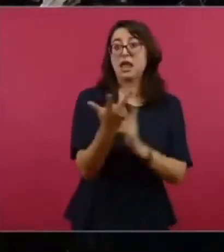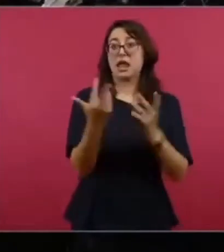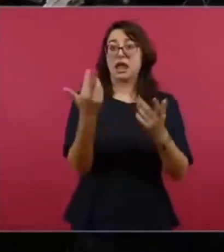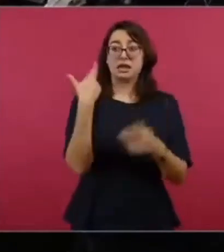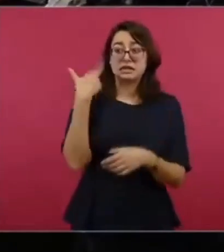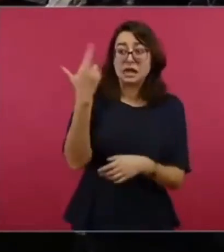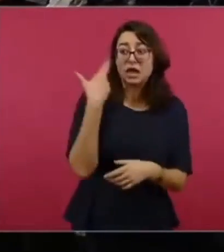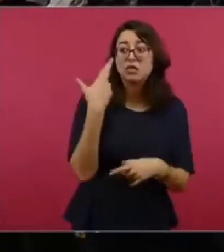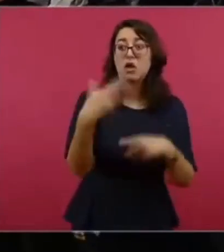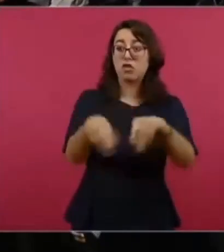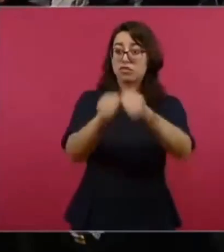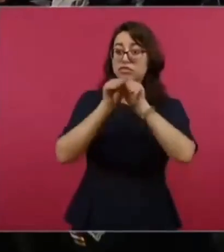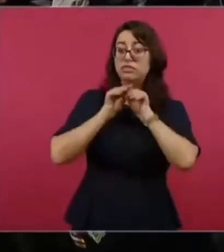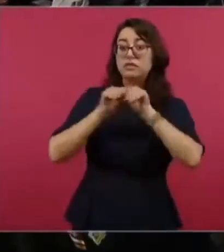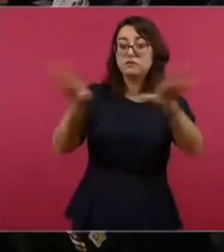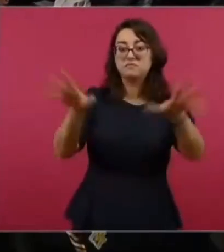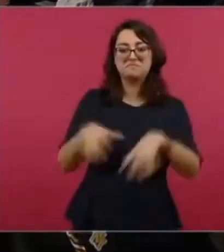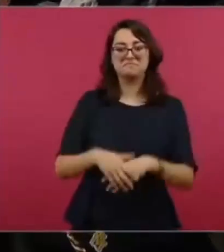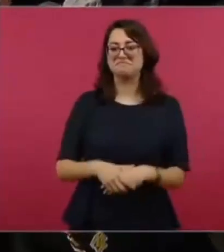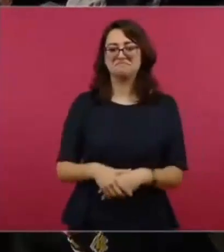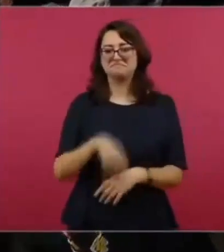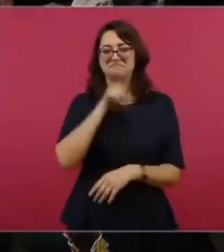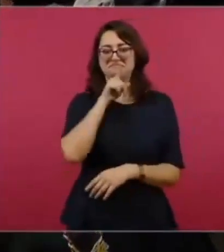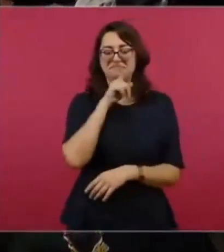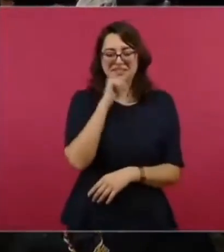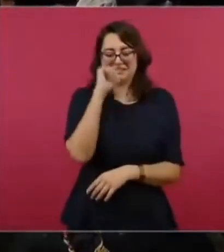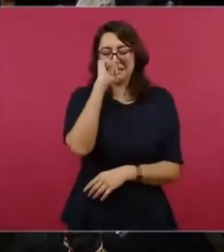situación virtual,